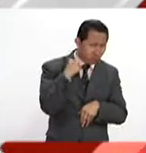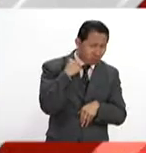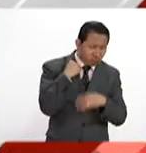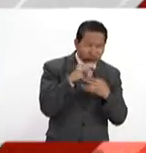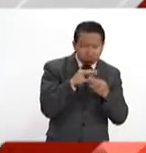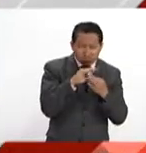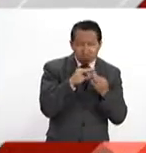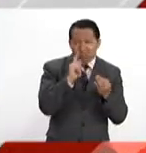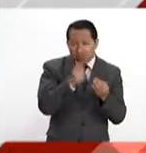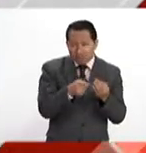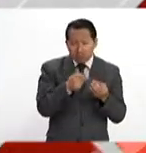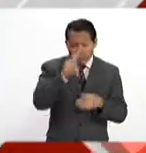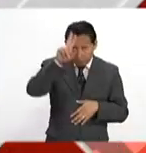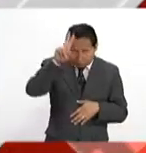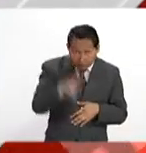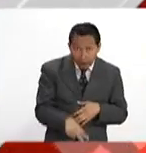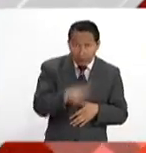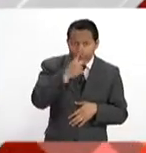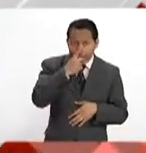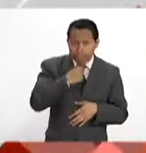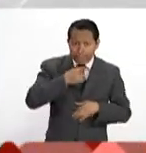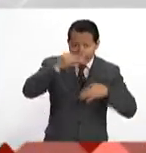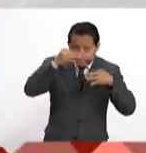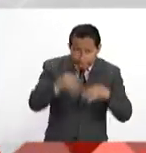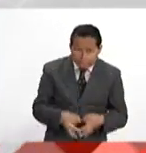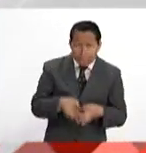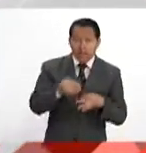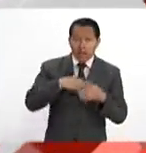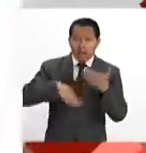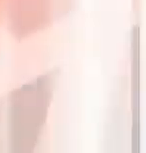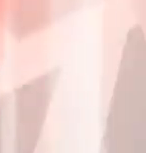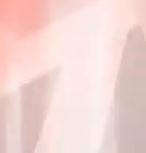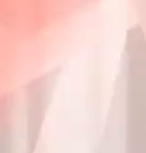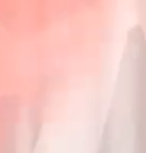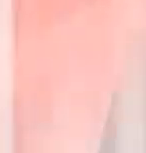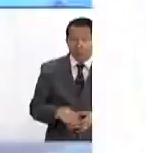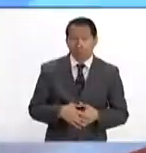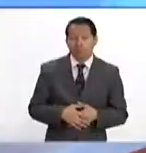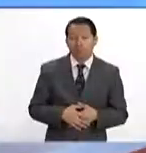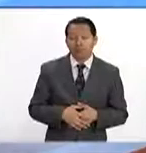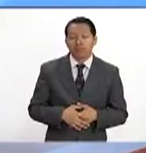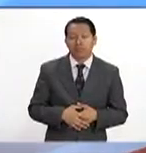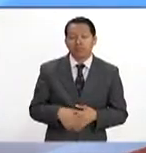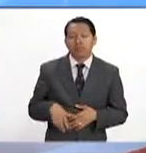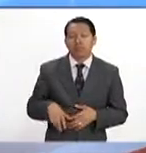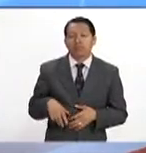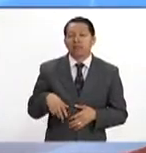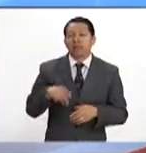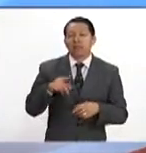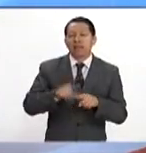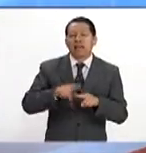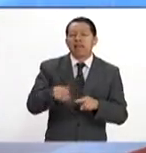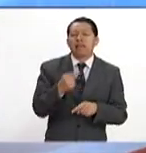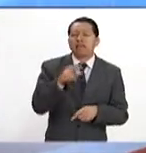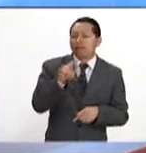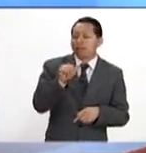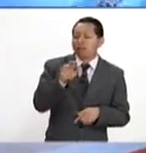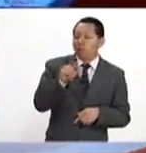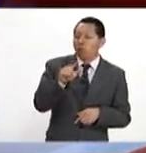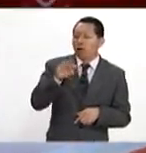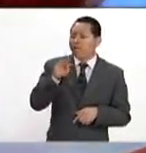realmente si es cierto de lo que me están diciendo, de se está acusando. Pero ¿quién es Raúl Flores? Es